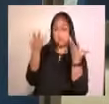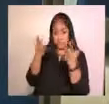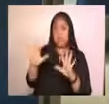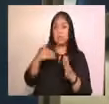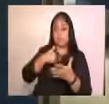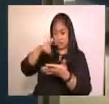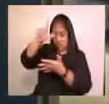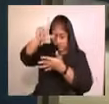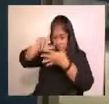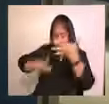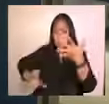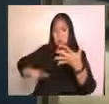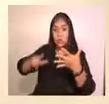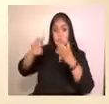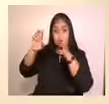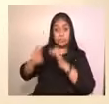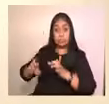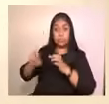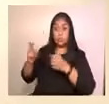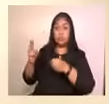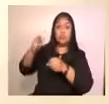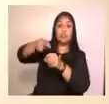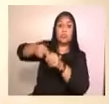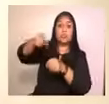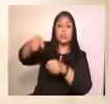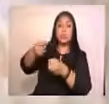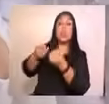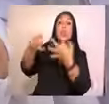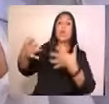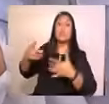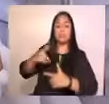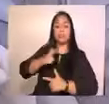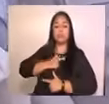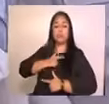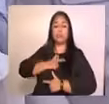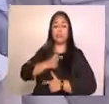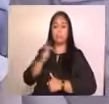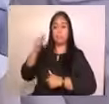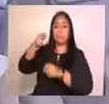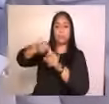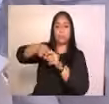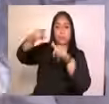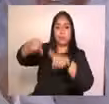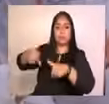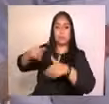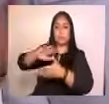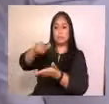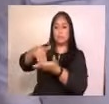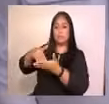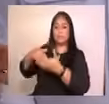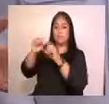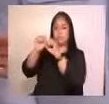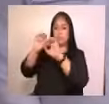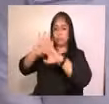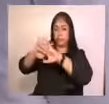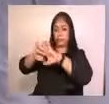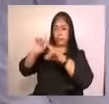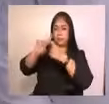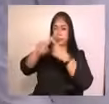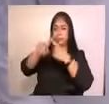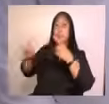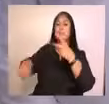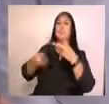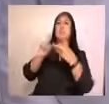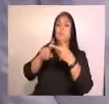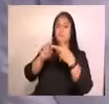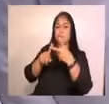listado? ¿Ya tienen el listado de cuántos y cuántos guardias van a estar para este centro? Y otra segunda, en la misma,